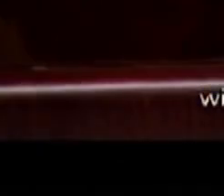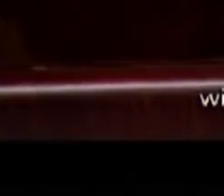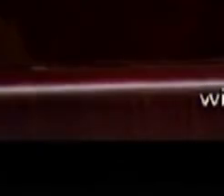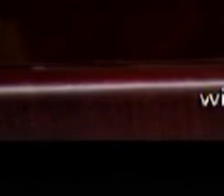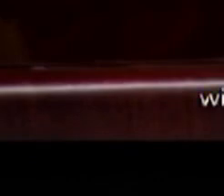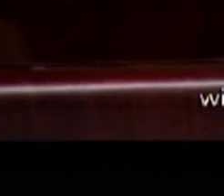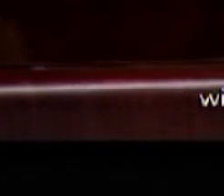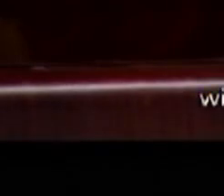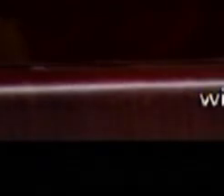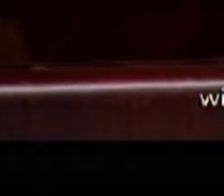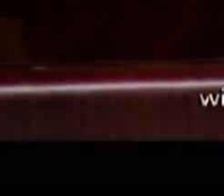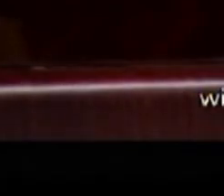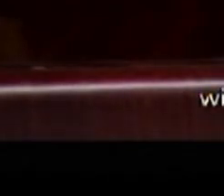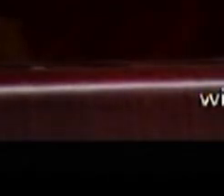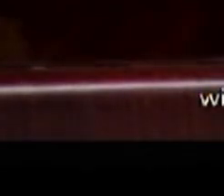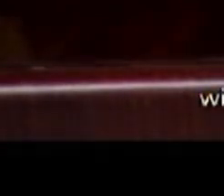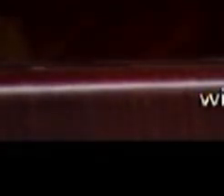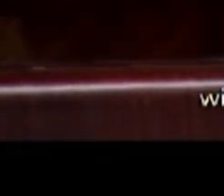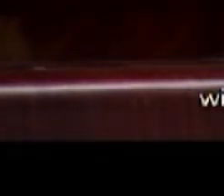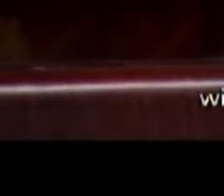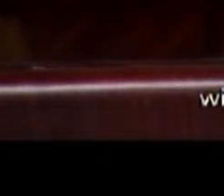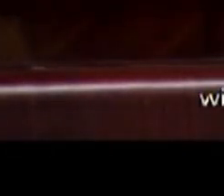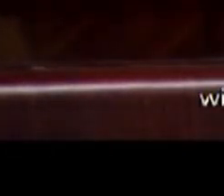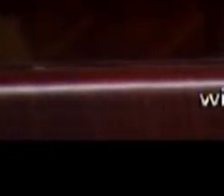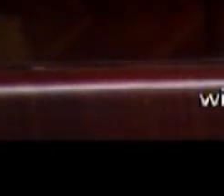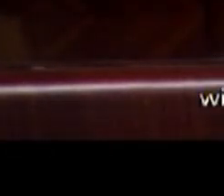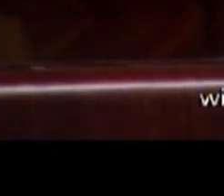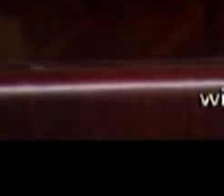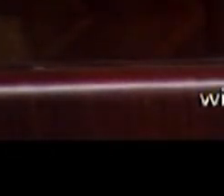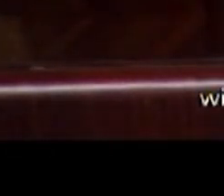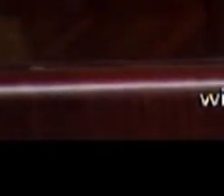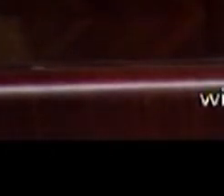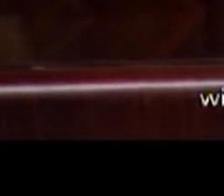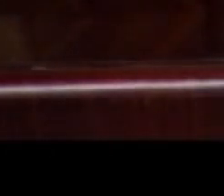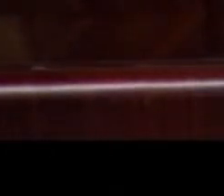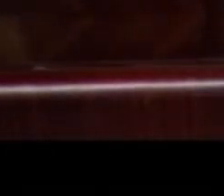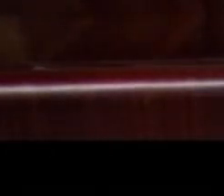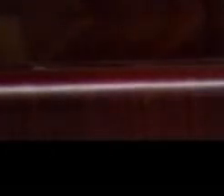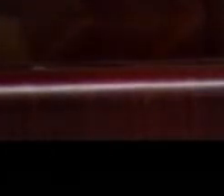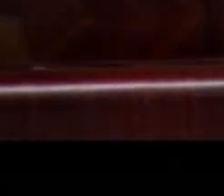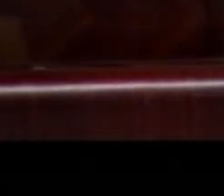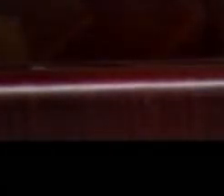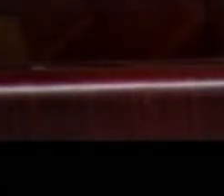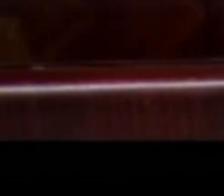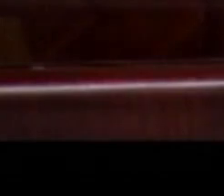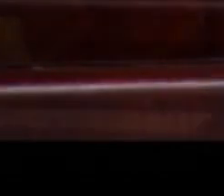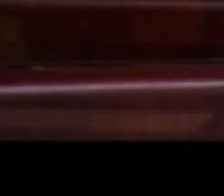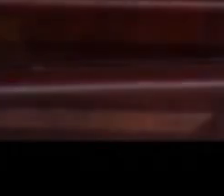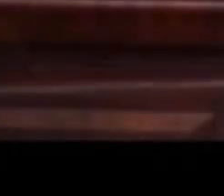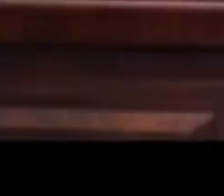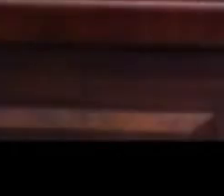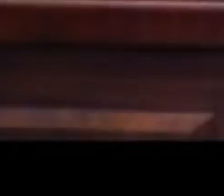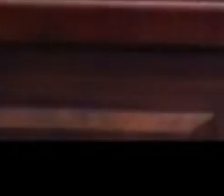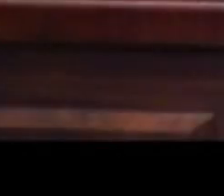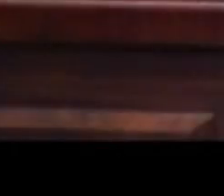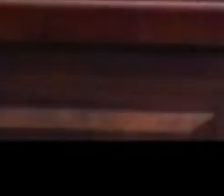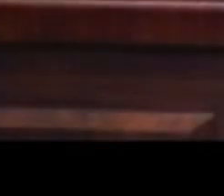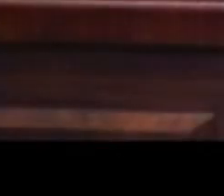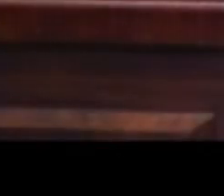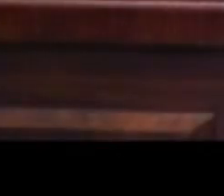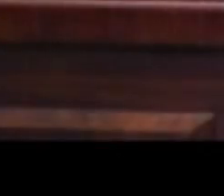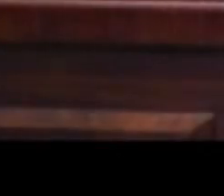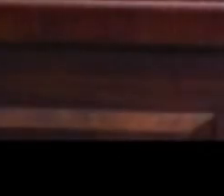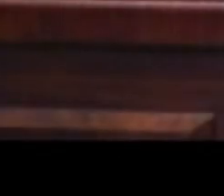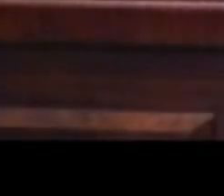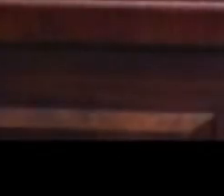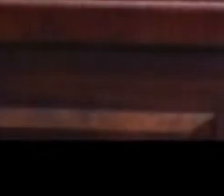usted tiene la responsabilidad histórica de no traicionar este mandato que el día de